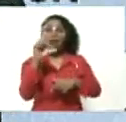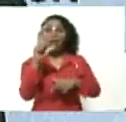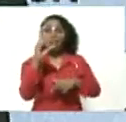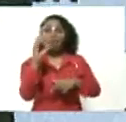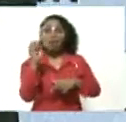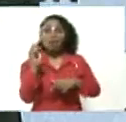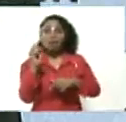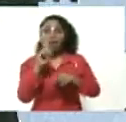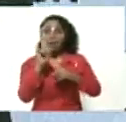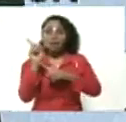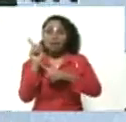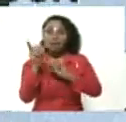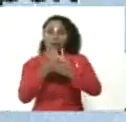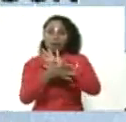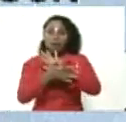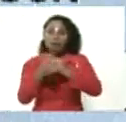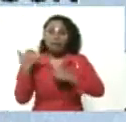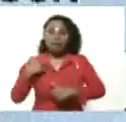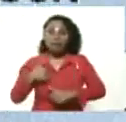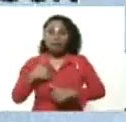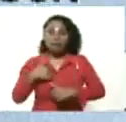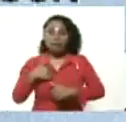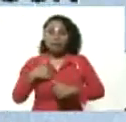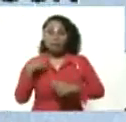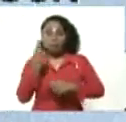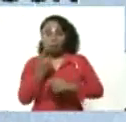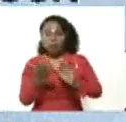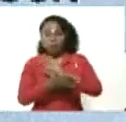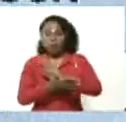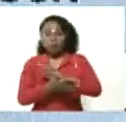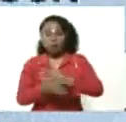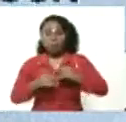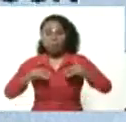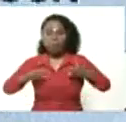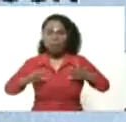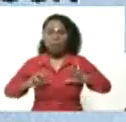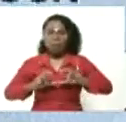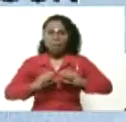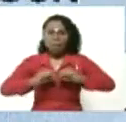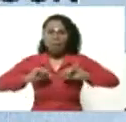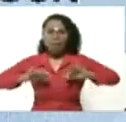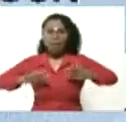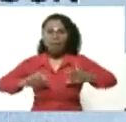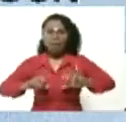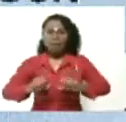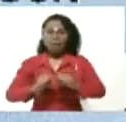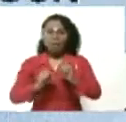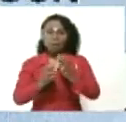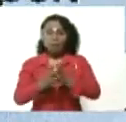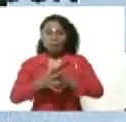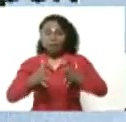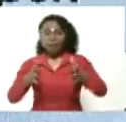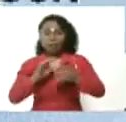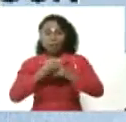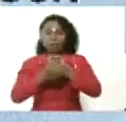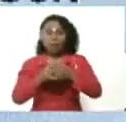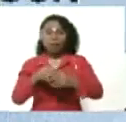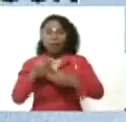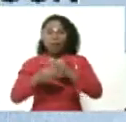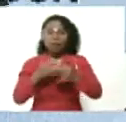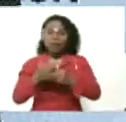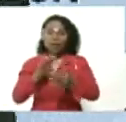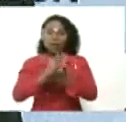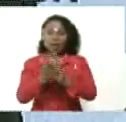Manolito, que era el almacenero, decía: para amasar una gran fortuna primero hay que hacer harina a los